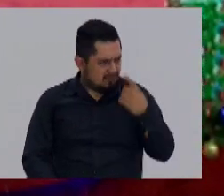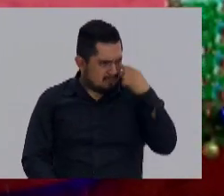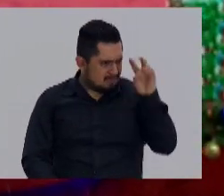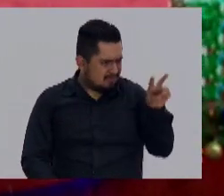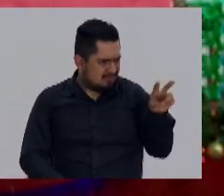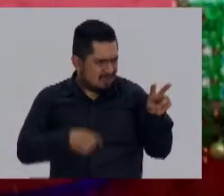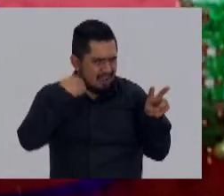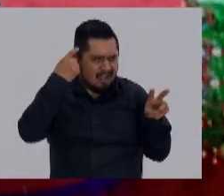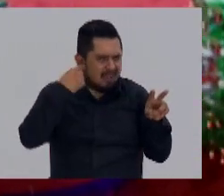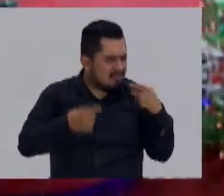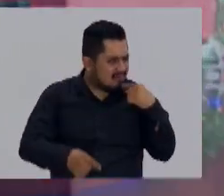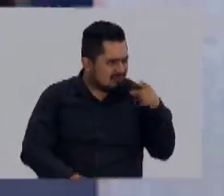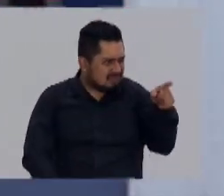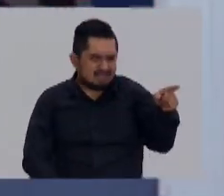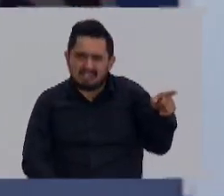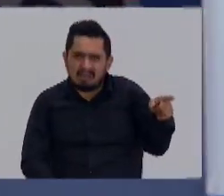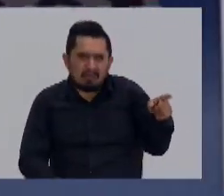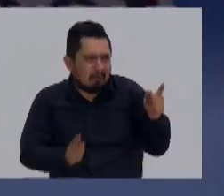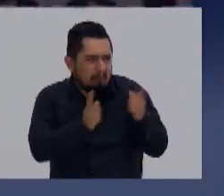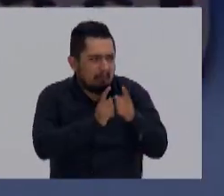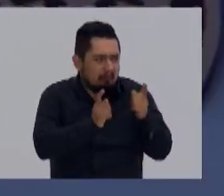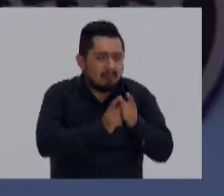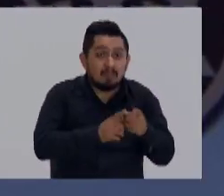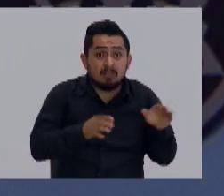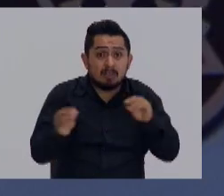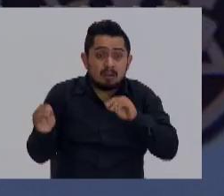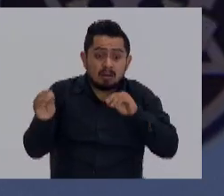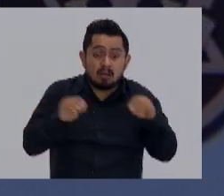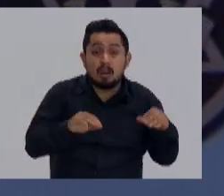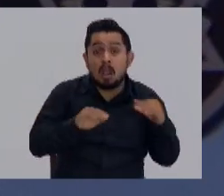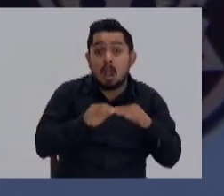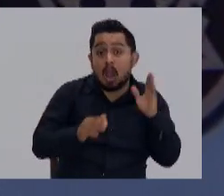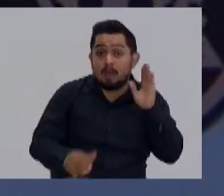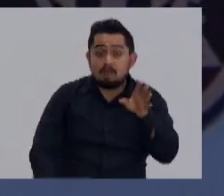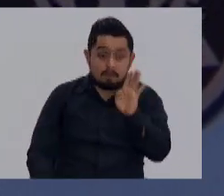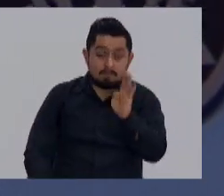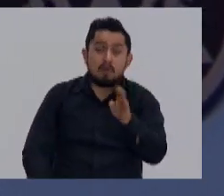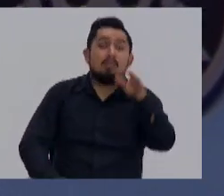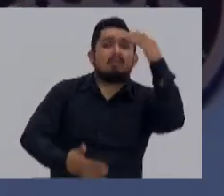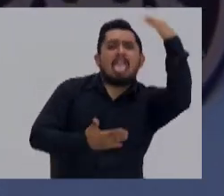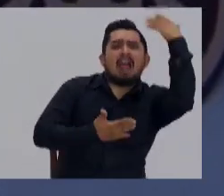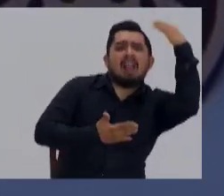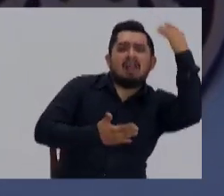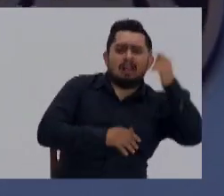haciendo? Como muchas veces nosotros decimos de los que predican en los buses.